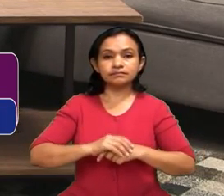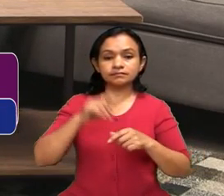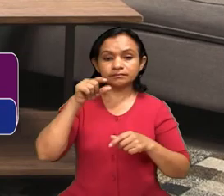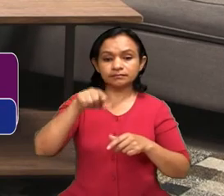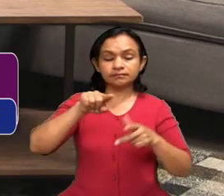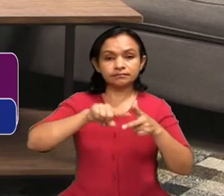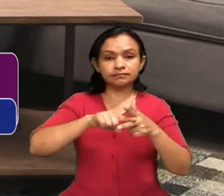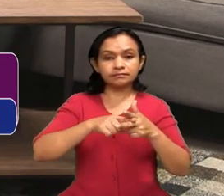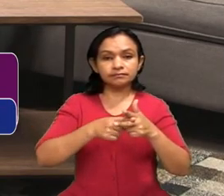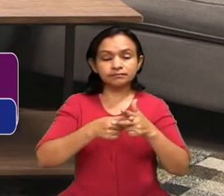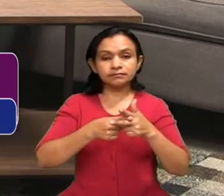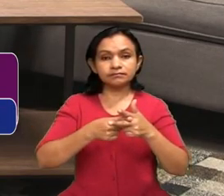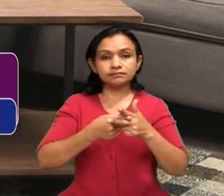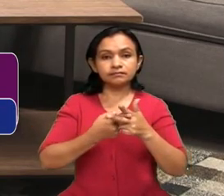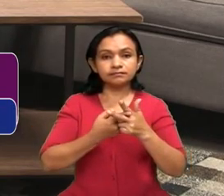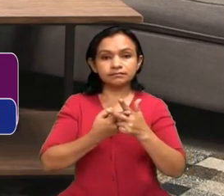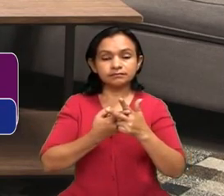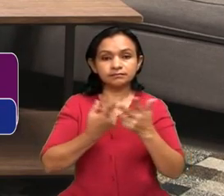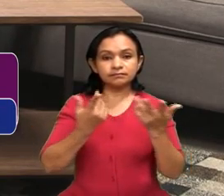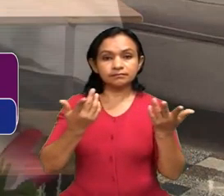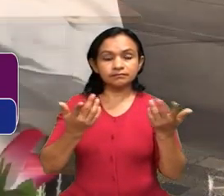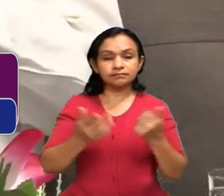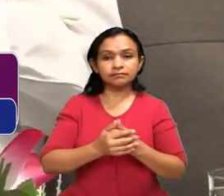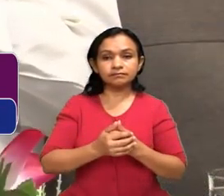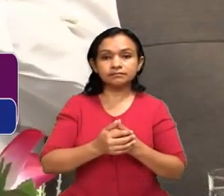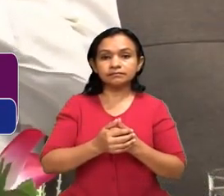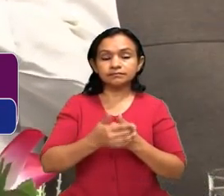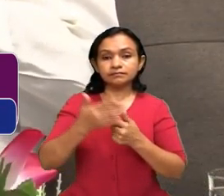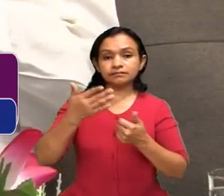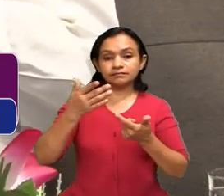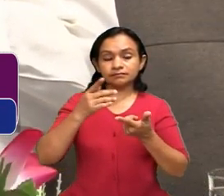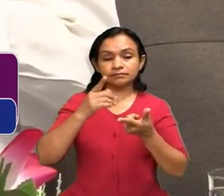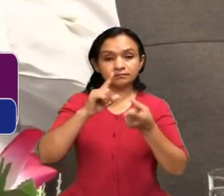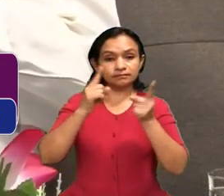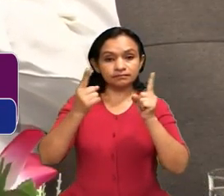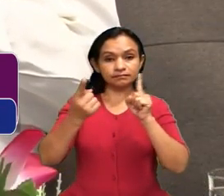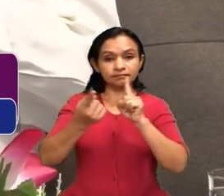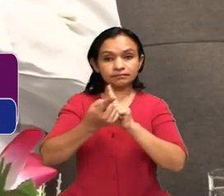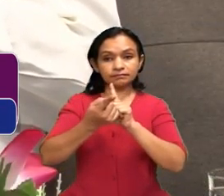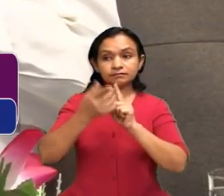nace una revolución